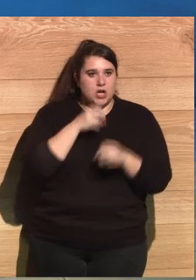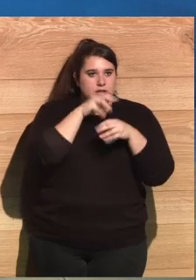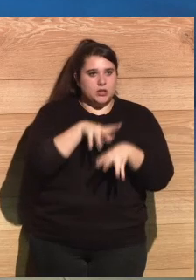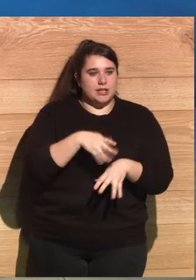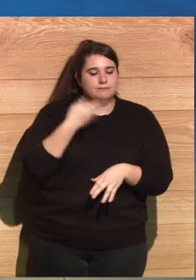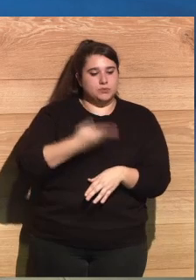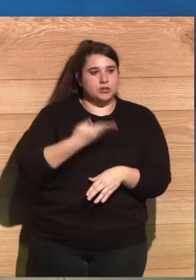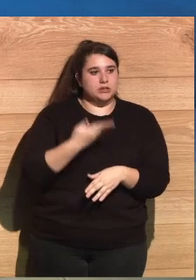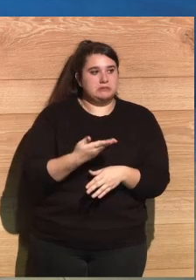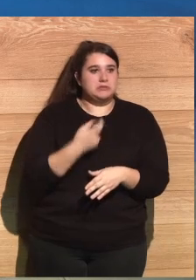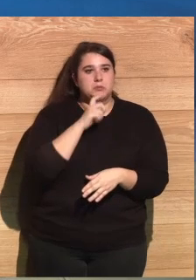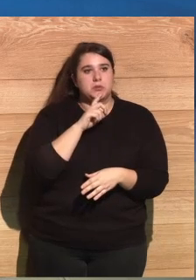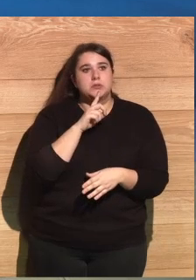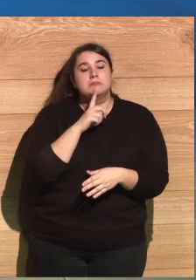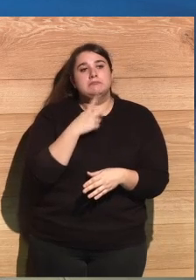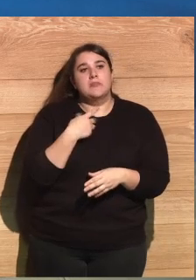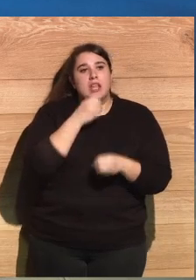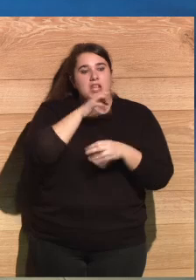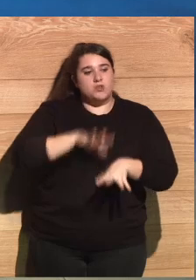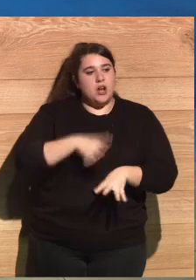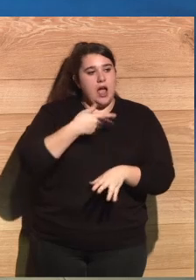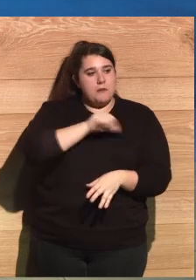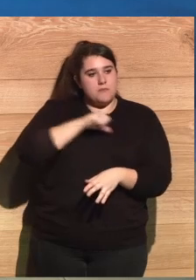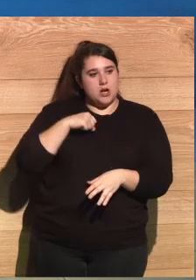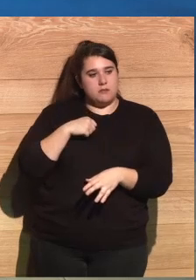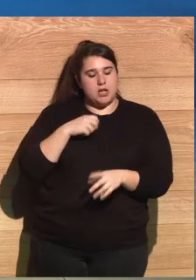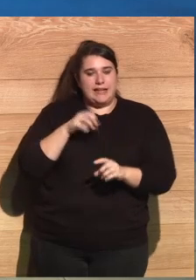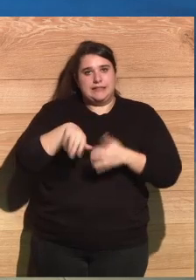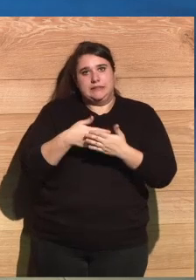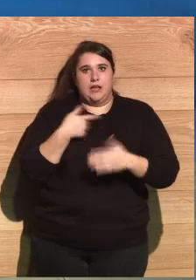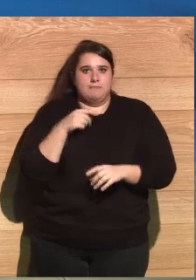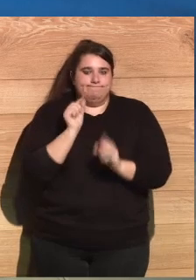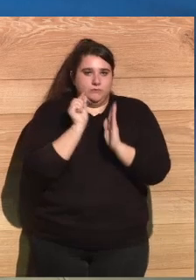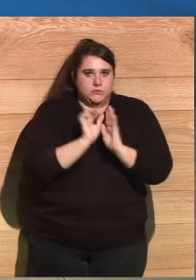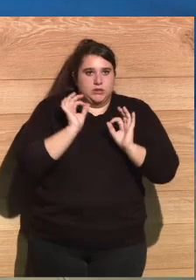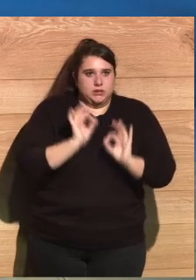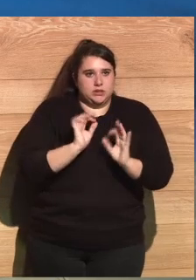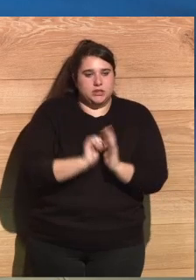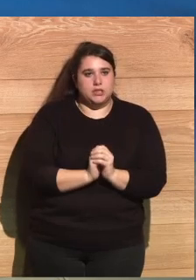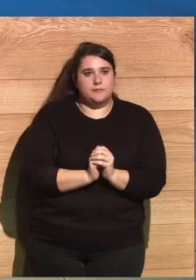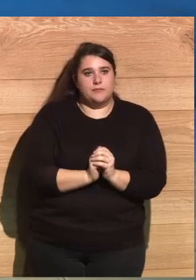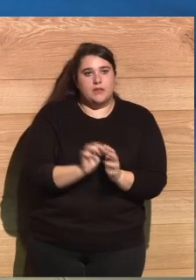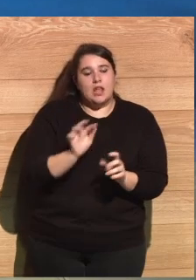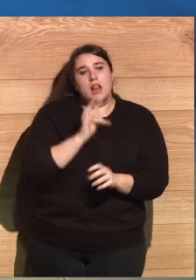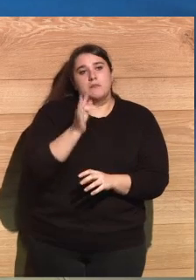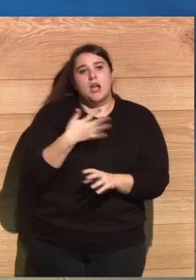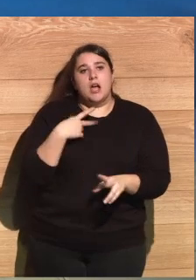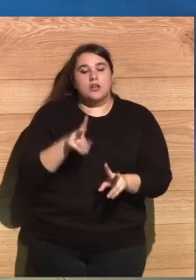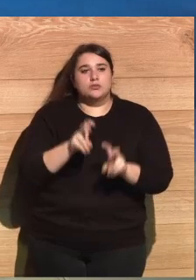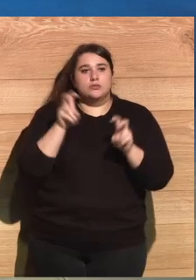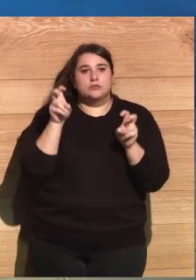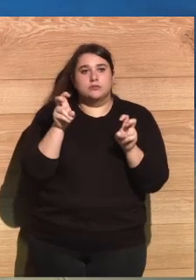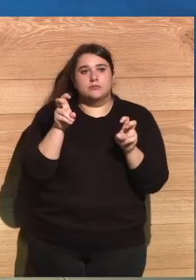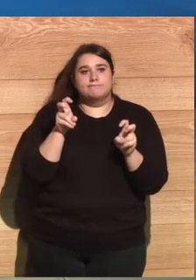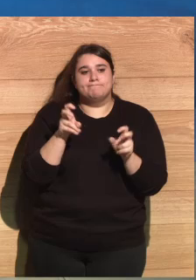poco representativa en parte de tu propia historia, ¿no?, hasta cierto punto, y también de una cierta novedad, ¿no?, en